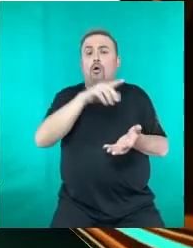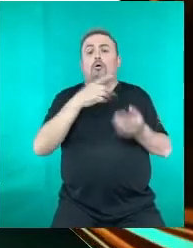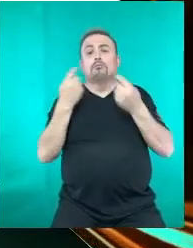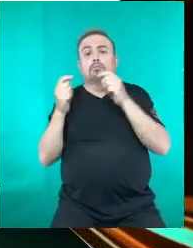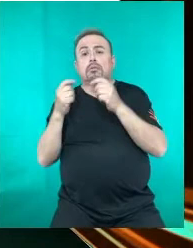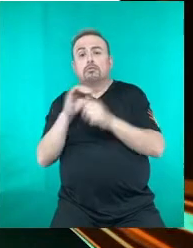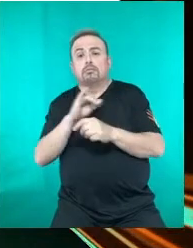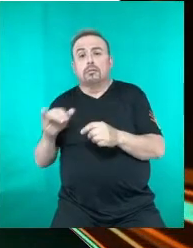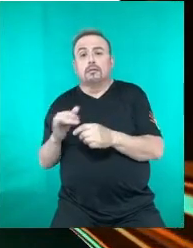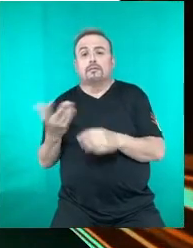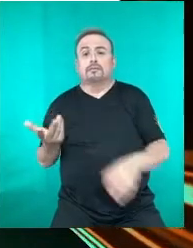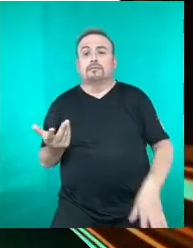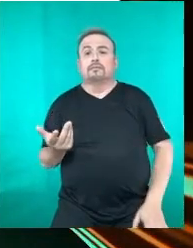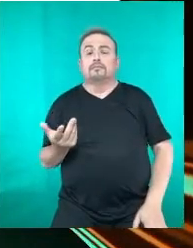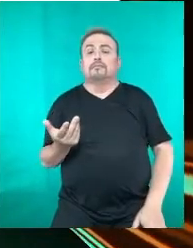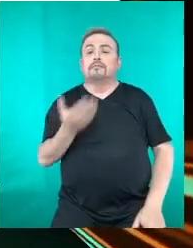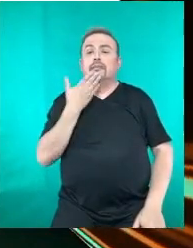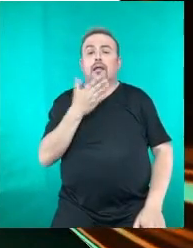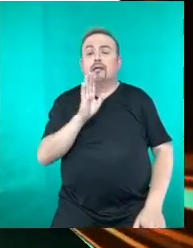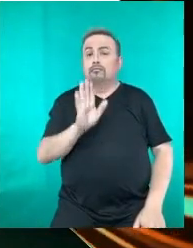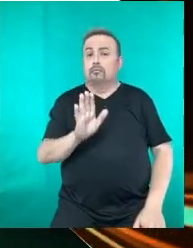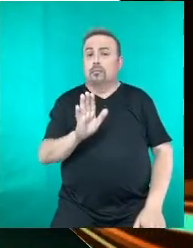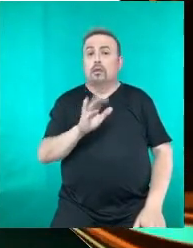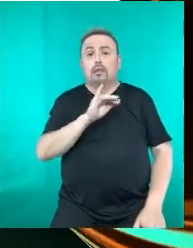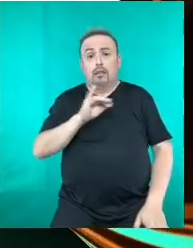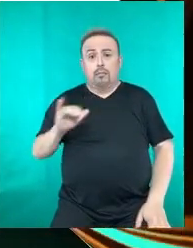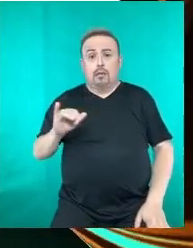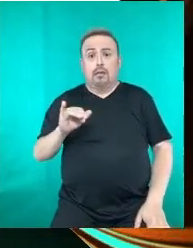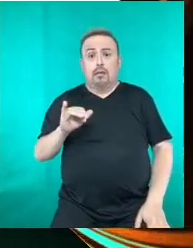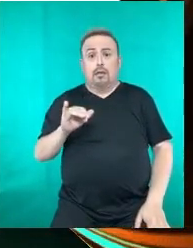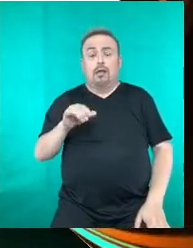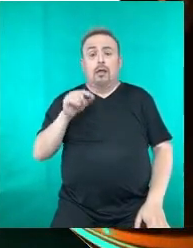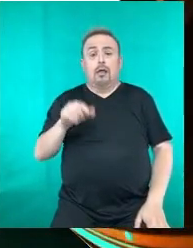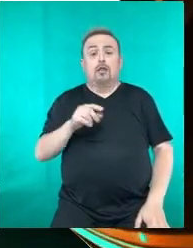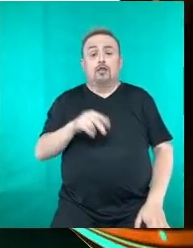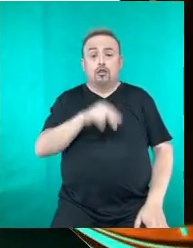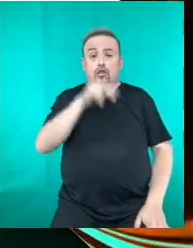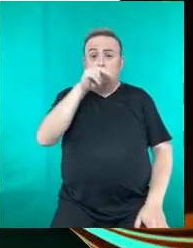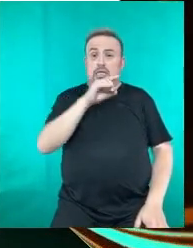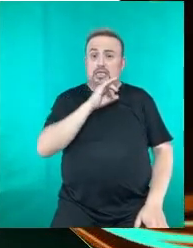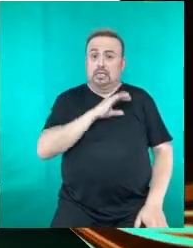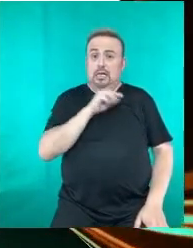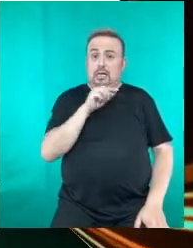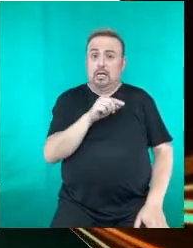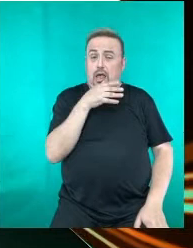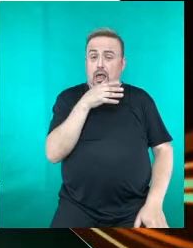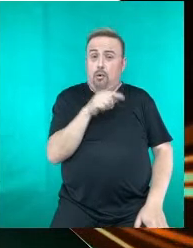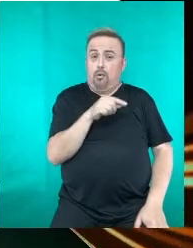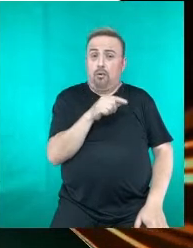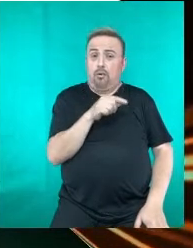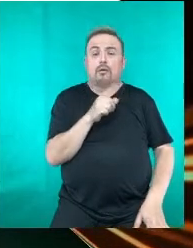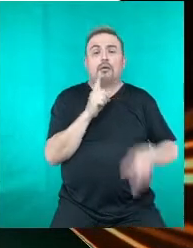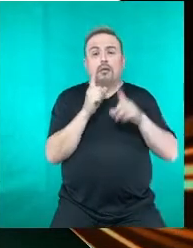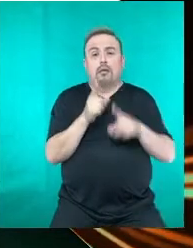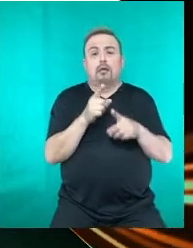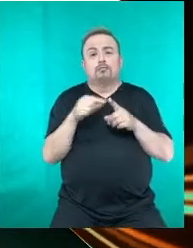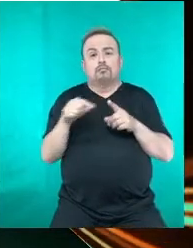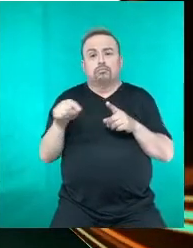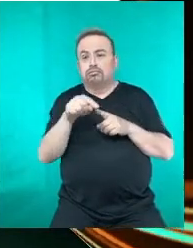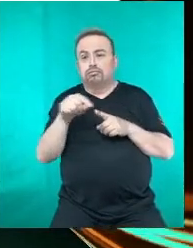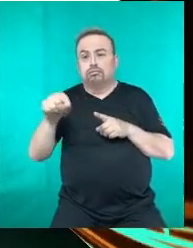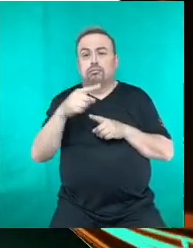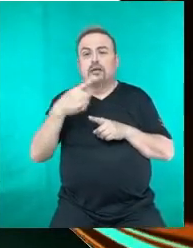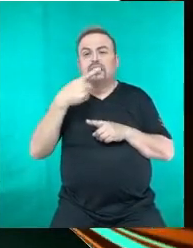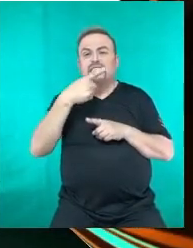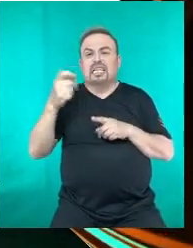típico, y digo típico porque después a veces en el norte de Chile estas aguas tienen que recorrer algo así como 100 kilómetros